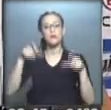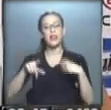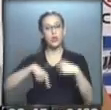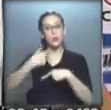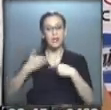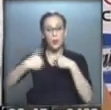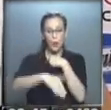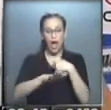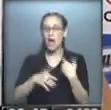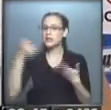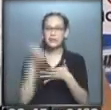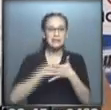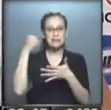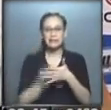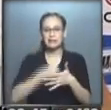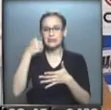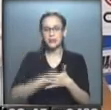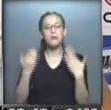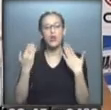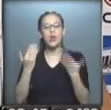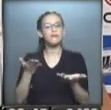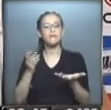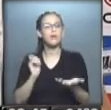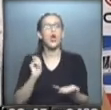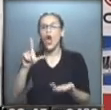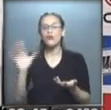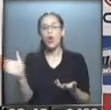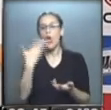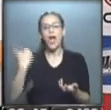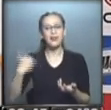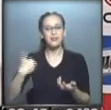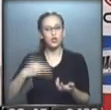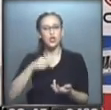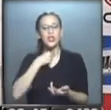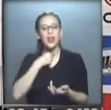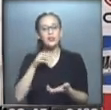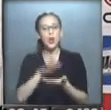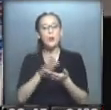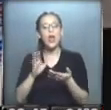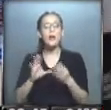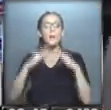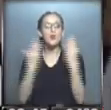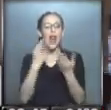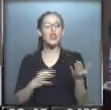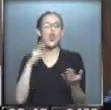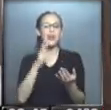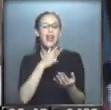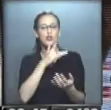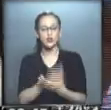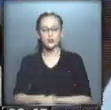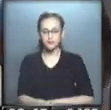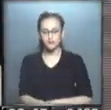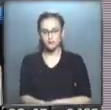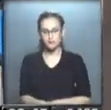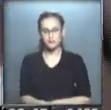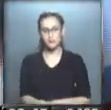mejor y de poder lograr lo que todos los argentinos queremos, que es el pasaje al Mundial del 2014. El rival es